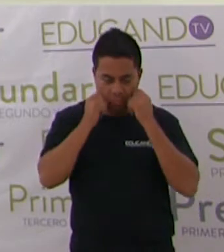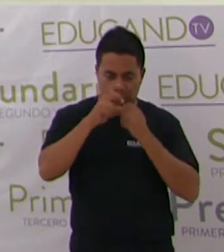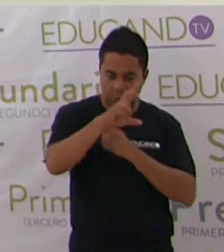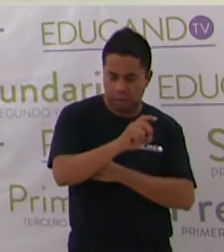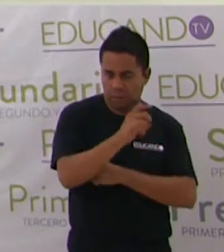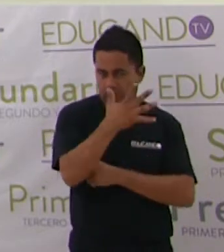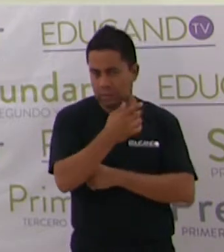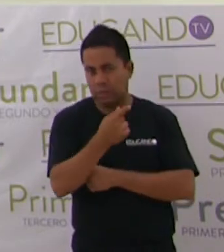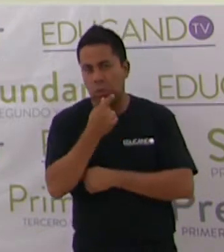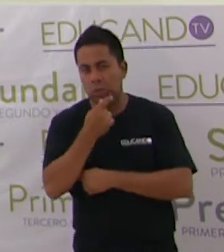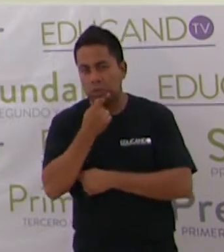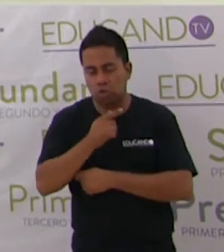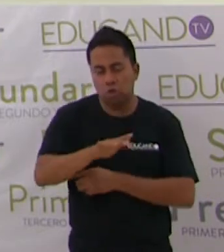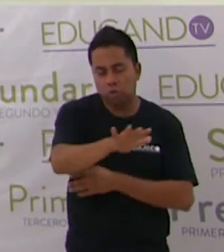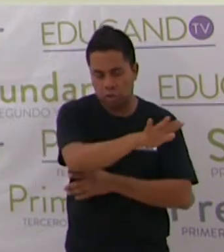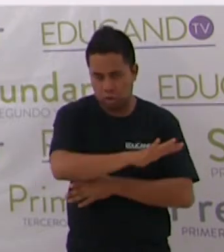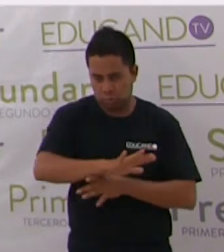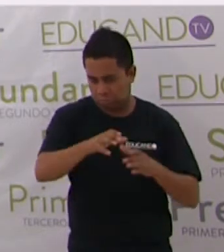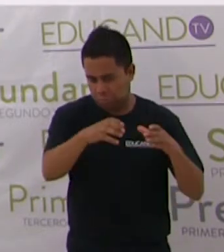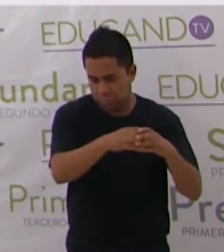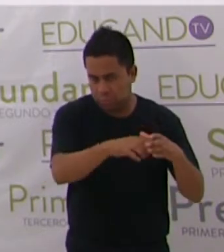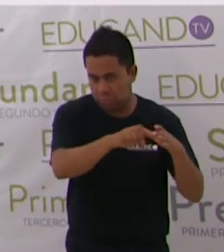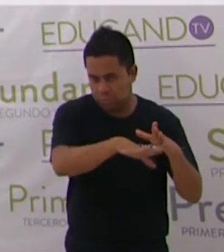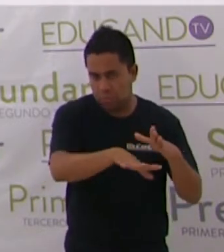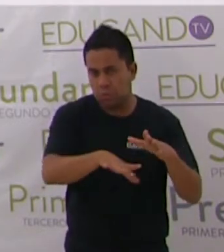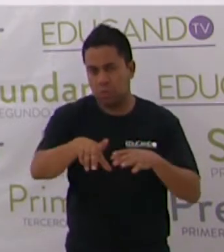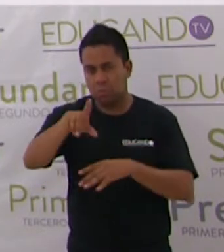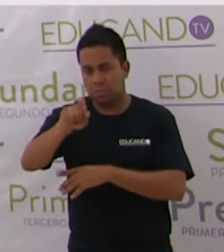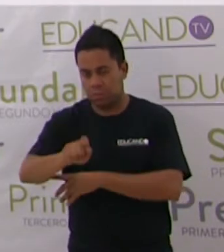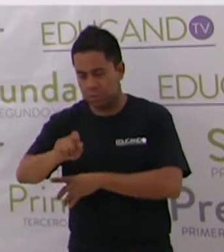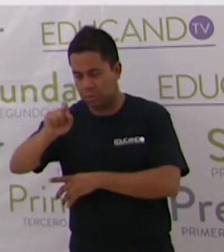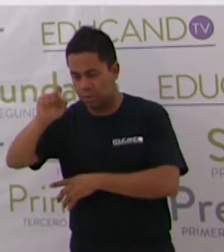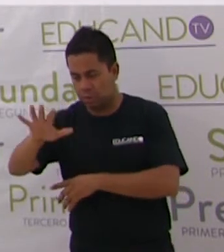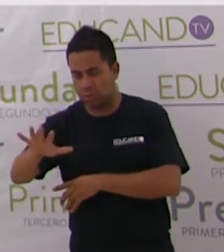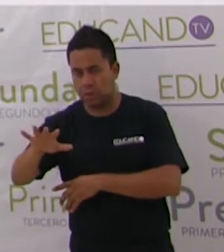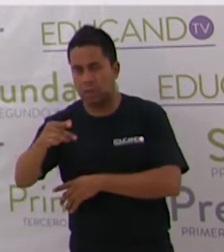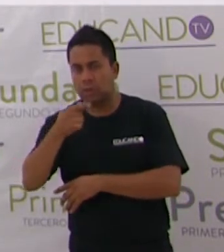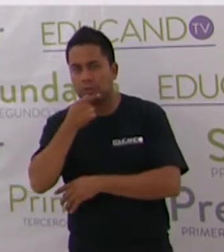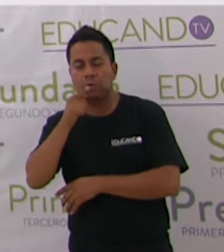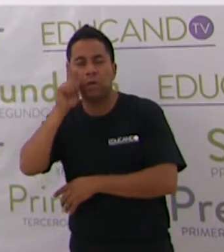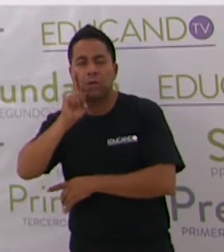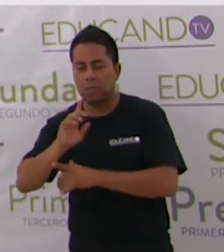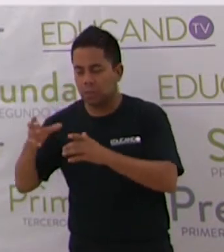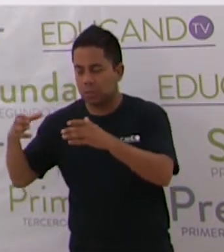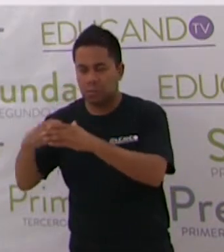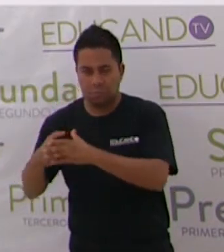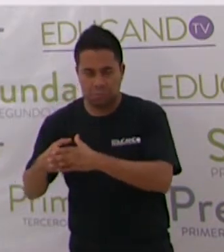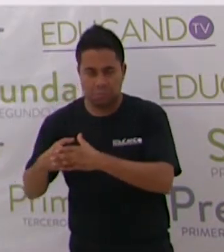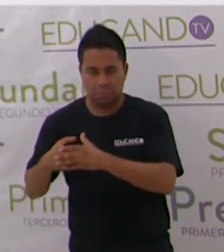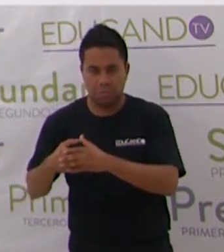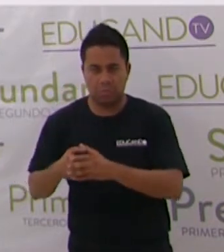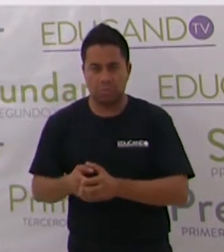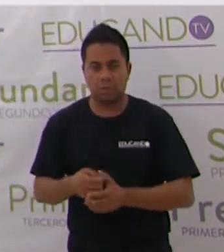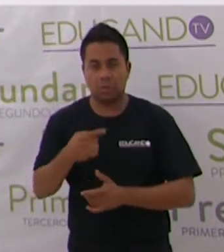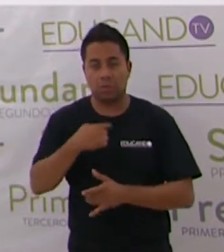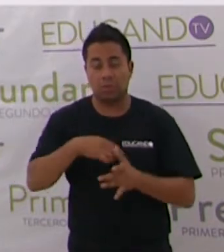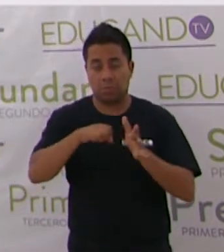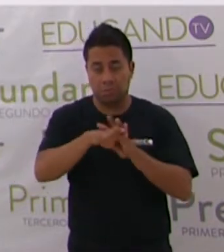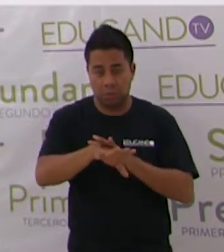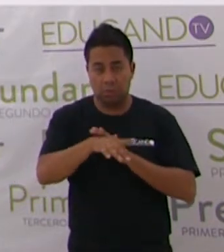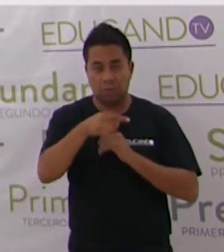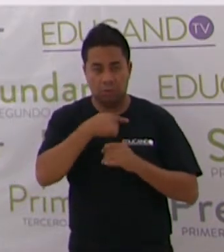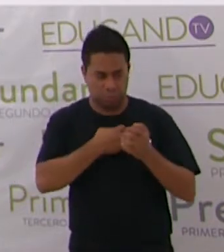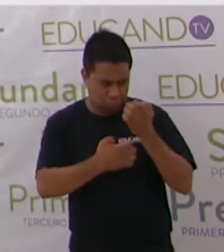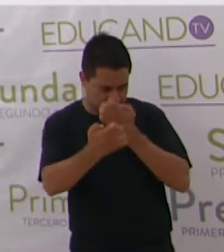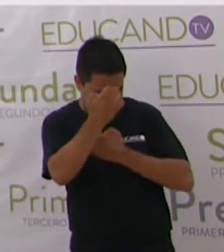35 niños y 25 niñas, si yo voy a